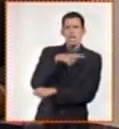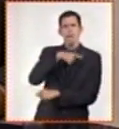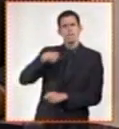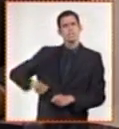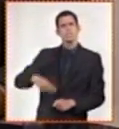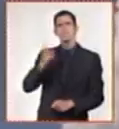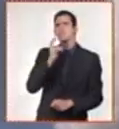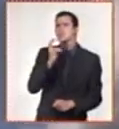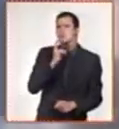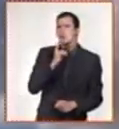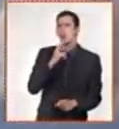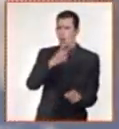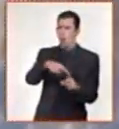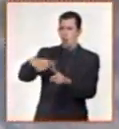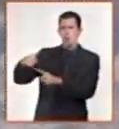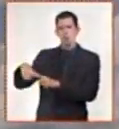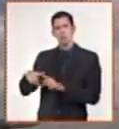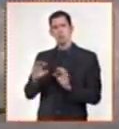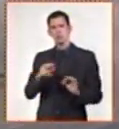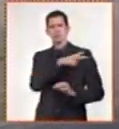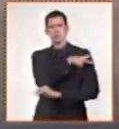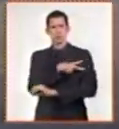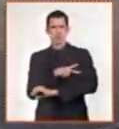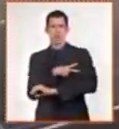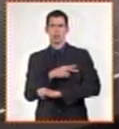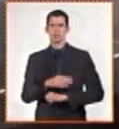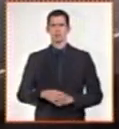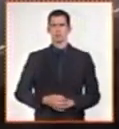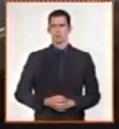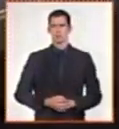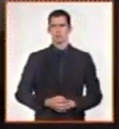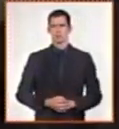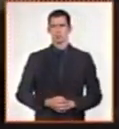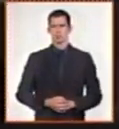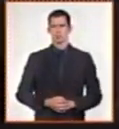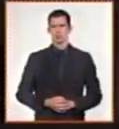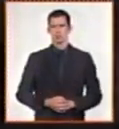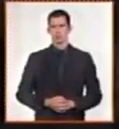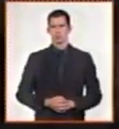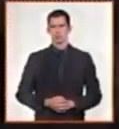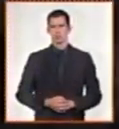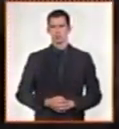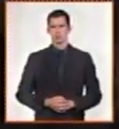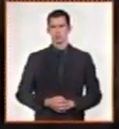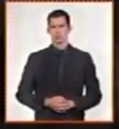Y en cuanto a la energía limpia,